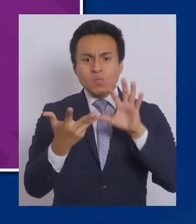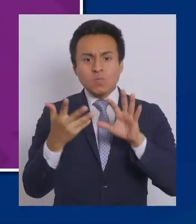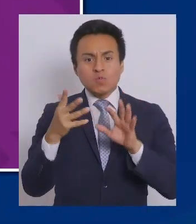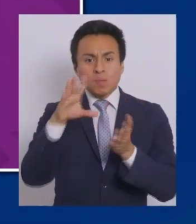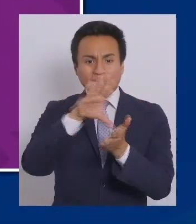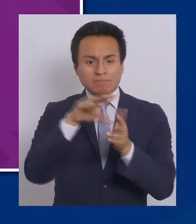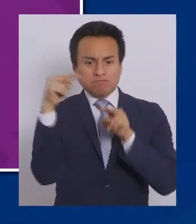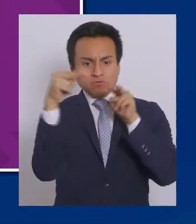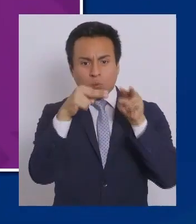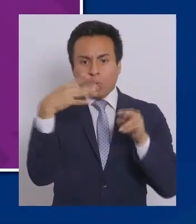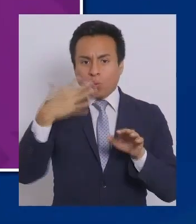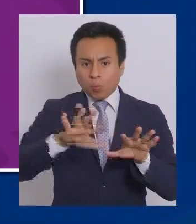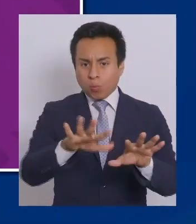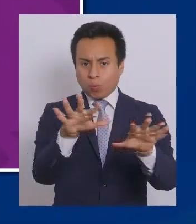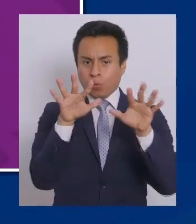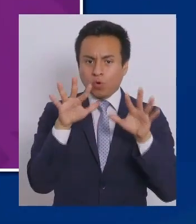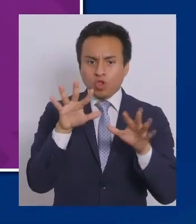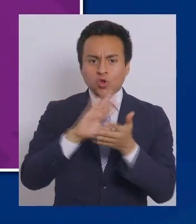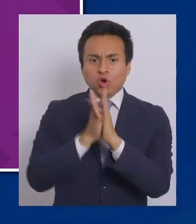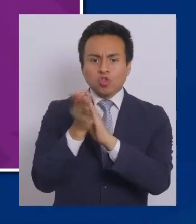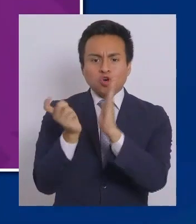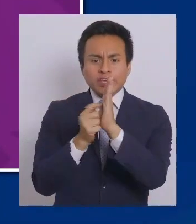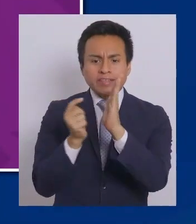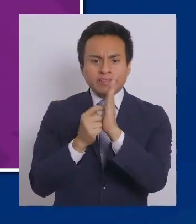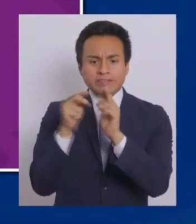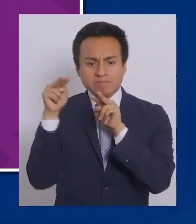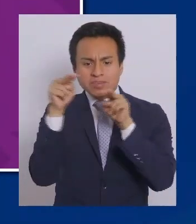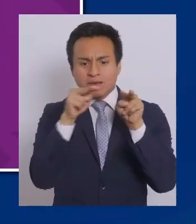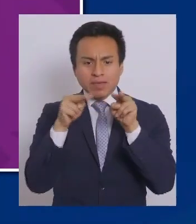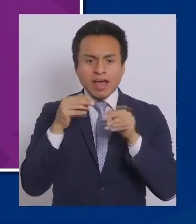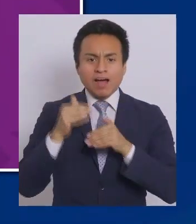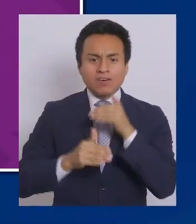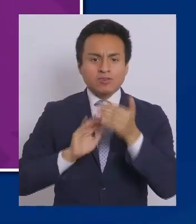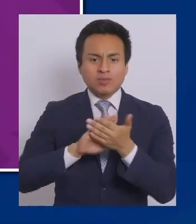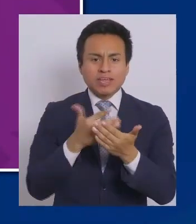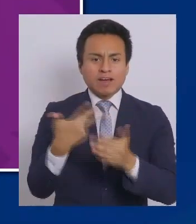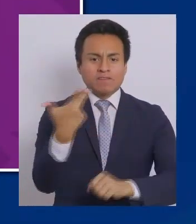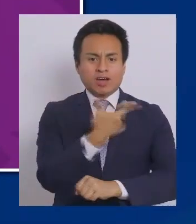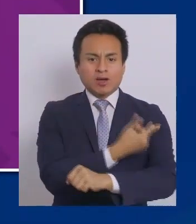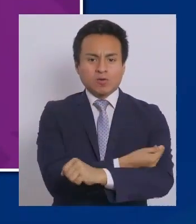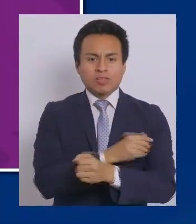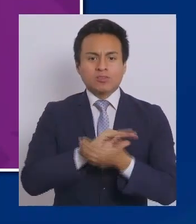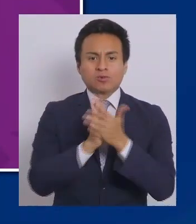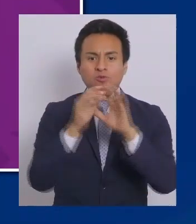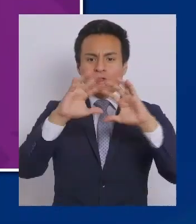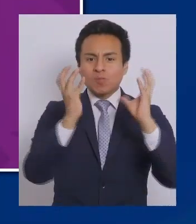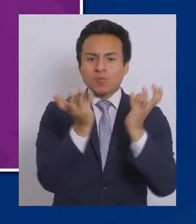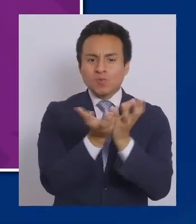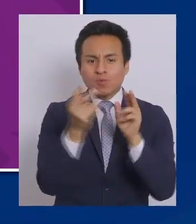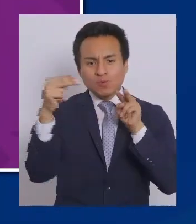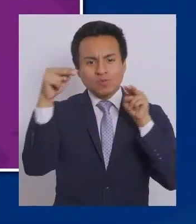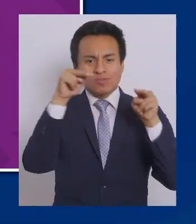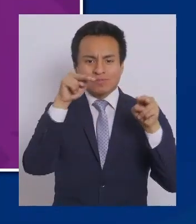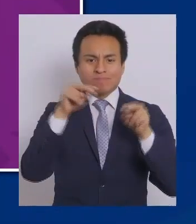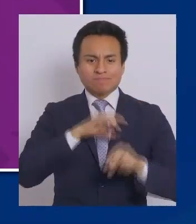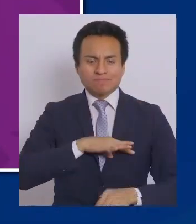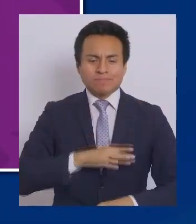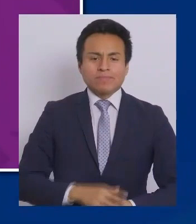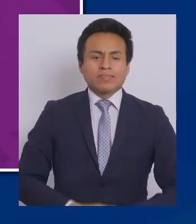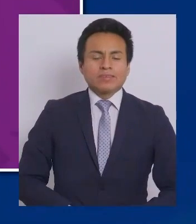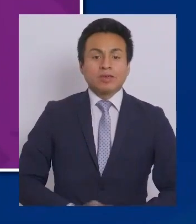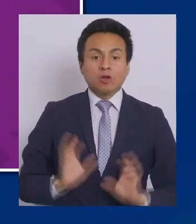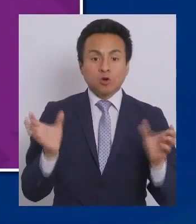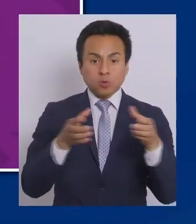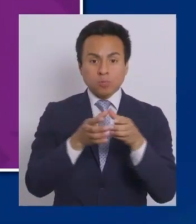y en todos los índices que miden el avance de la vacuna a lo largo del mundo en el